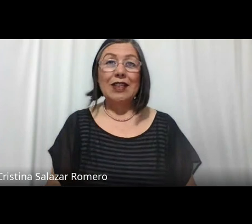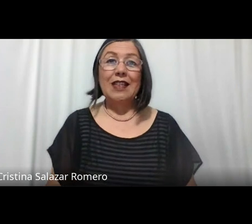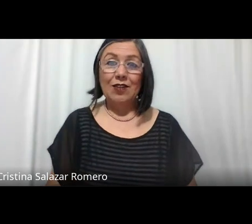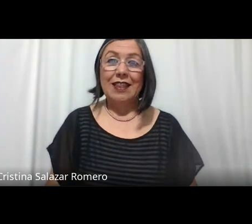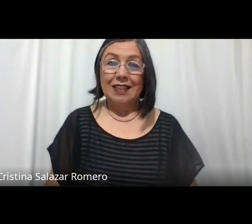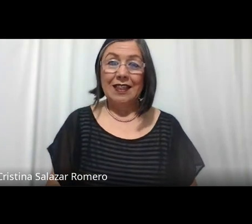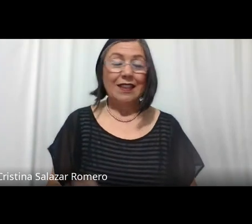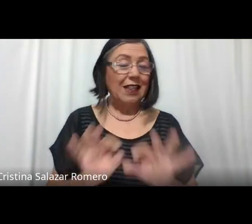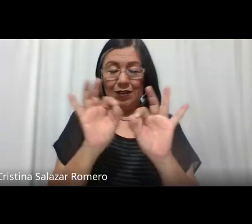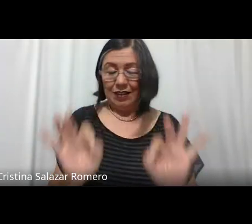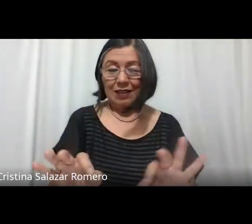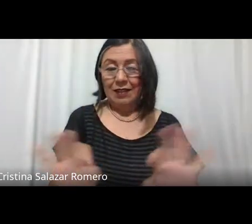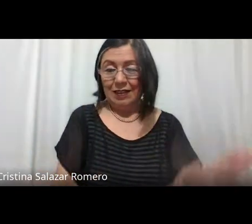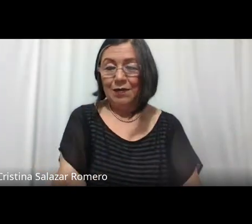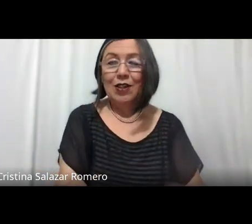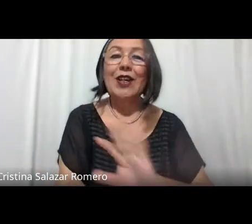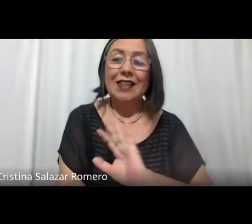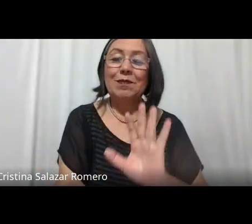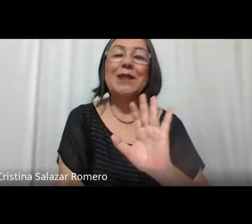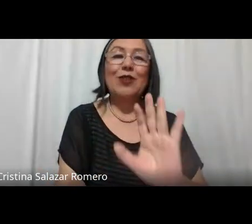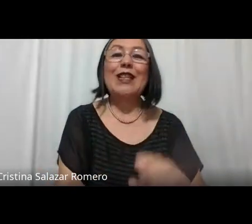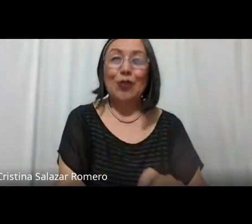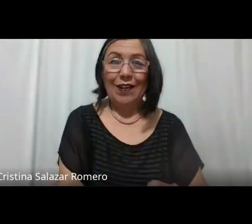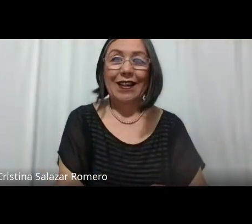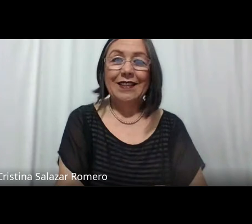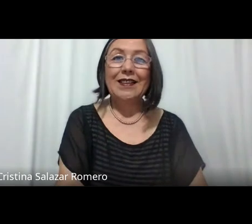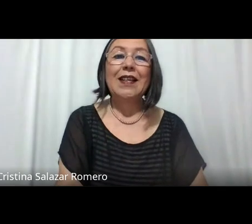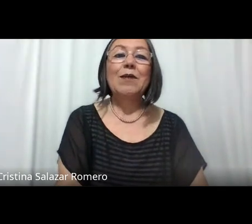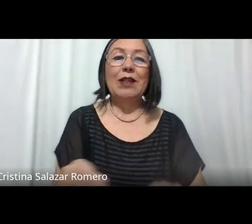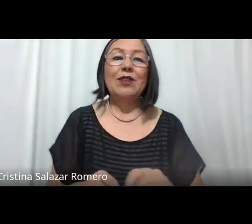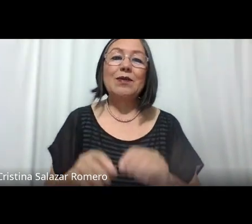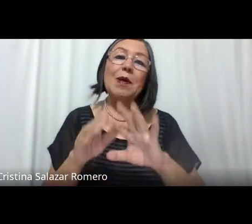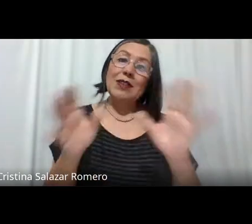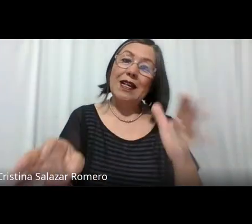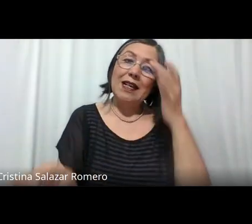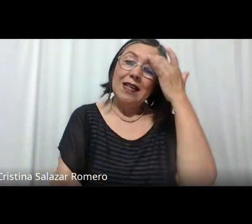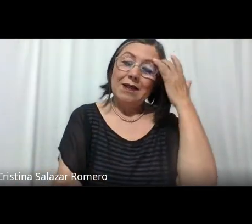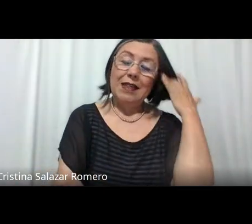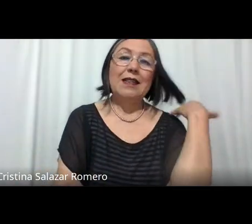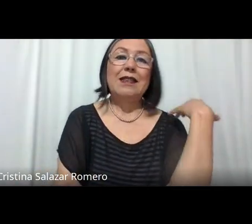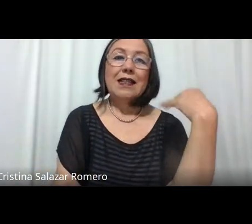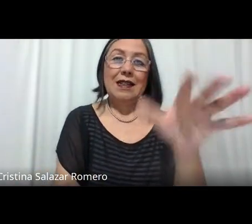como sentido de identidad. Y el término es persona sorda, ¿sí? Bueno, entonces vamos a